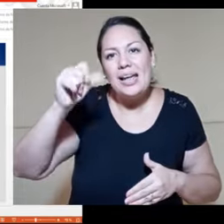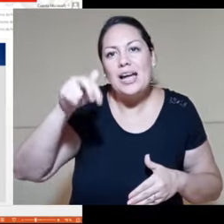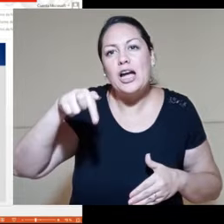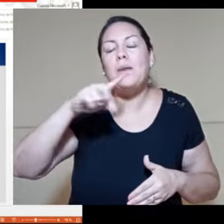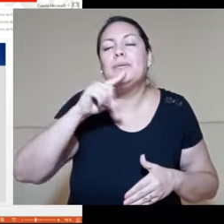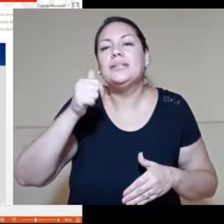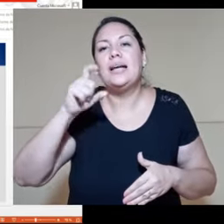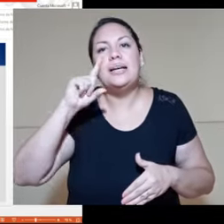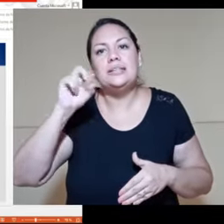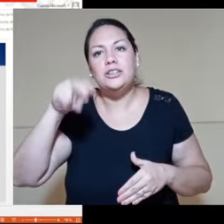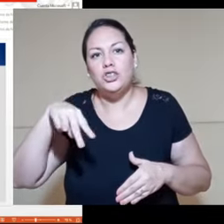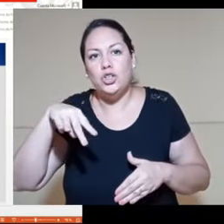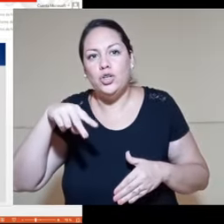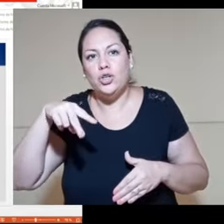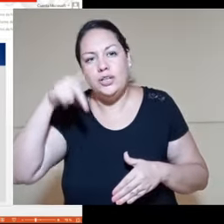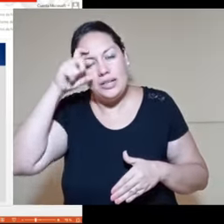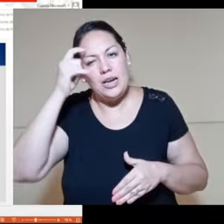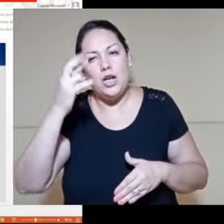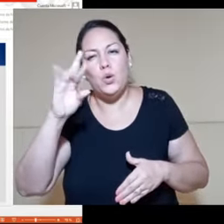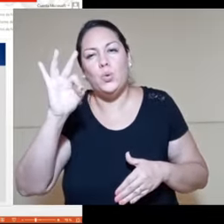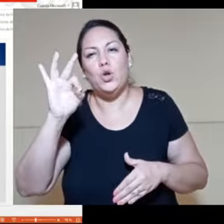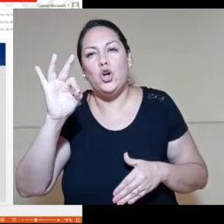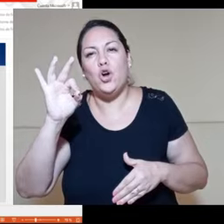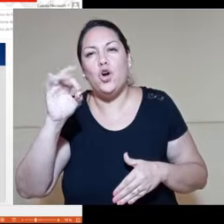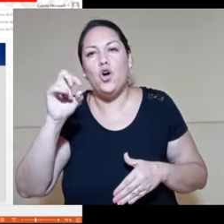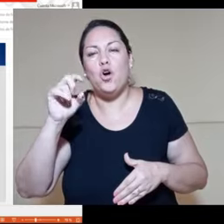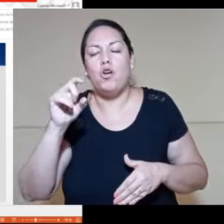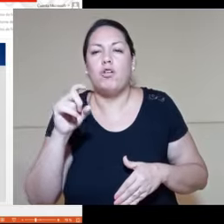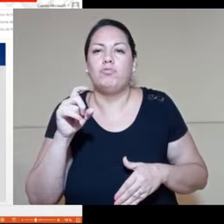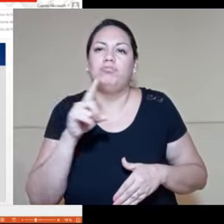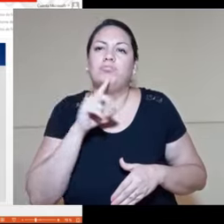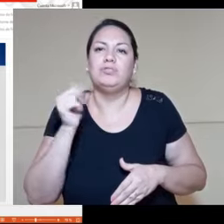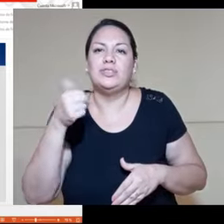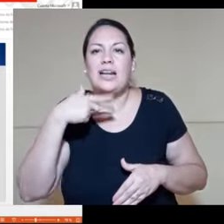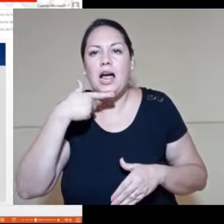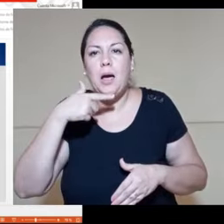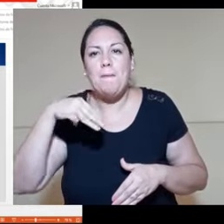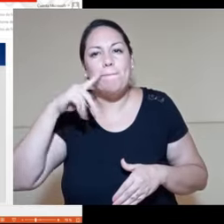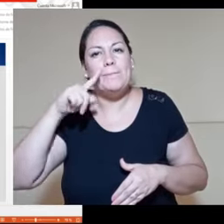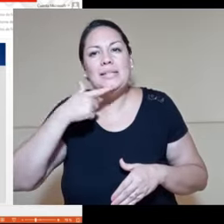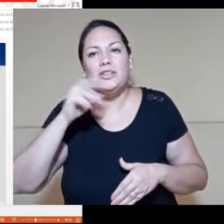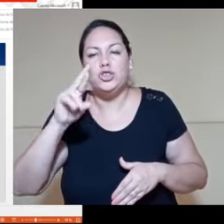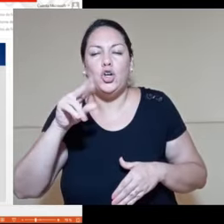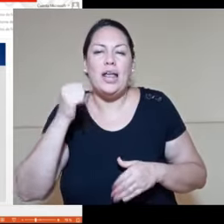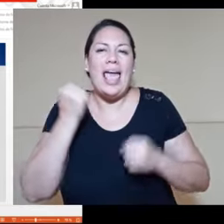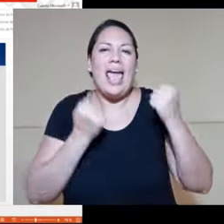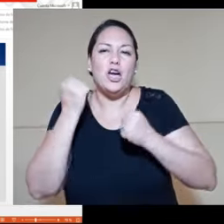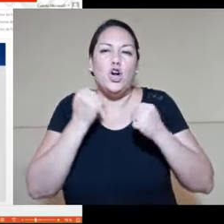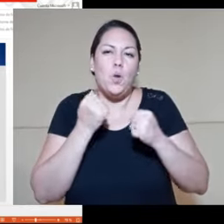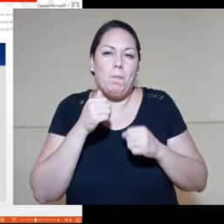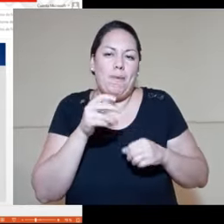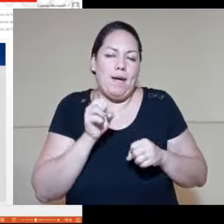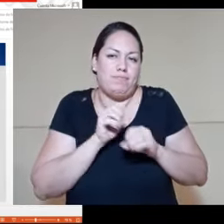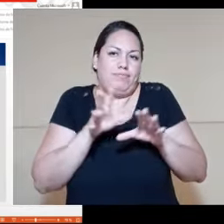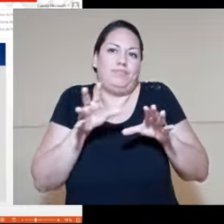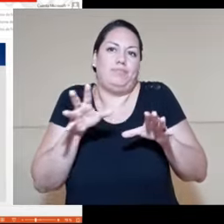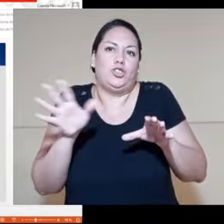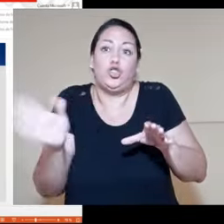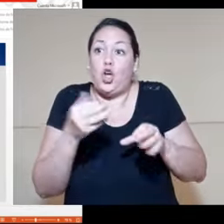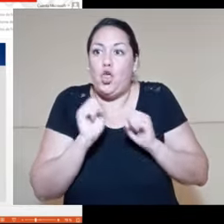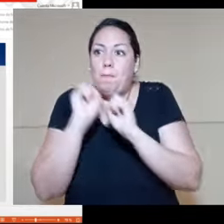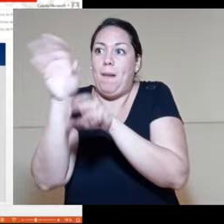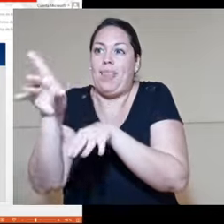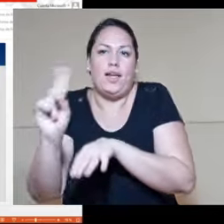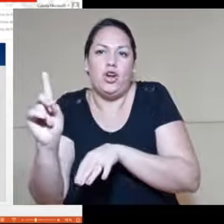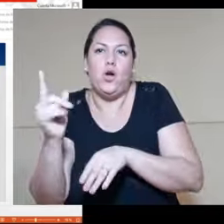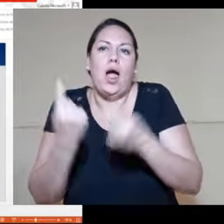Ese es el proceso de recaptación del neurotransmisor. Es una cuestión de economía de la célula. La célula tiene esa posibilidad, ¿no es